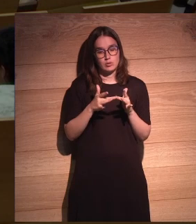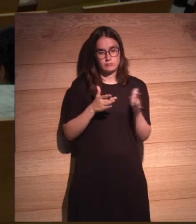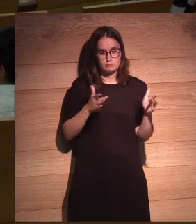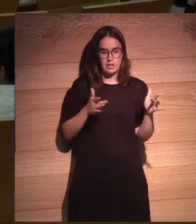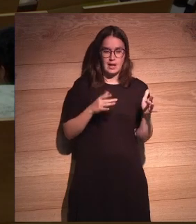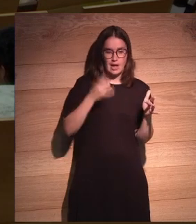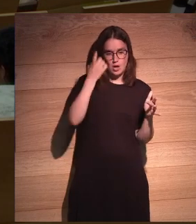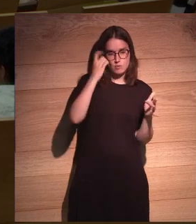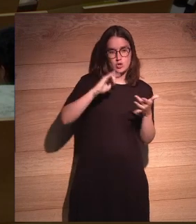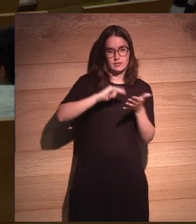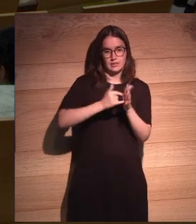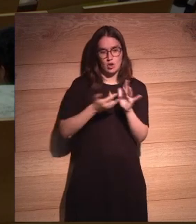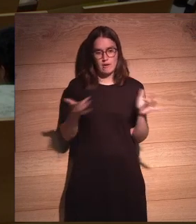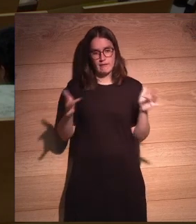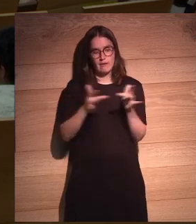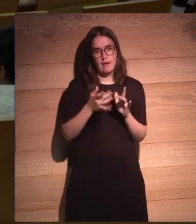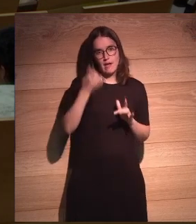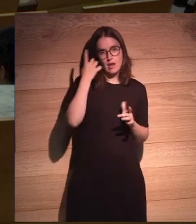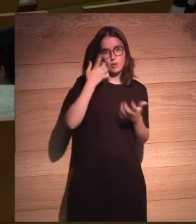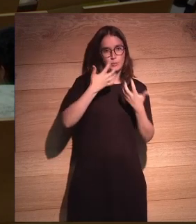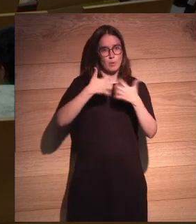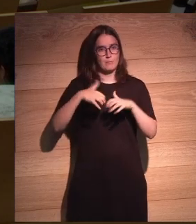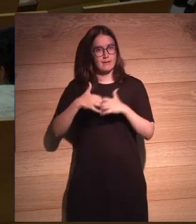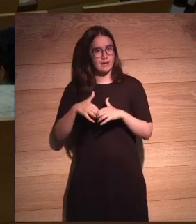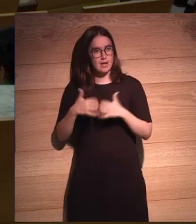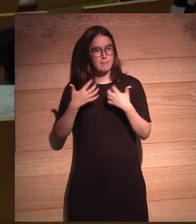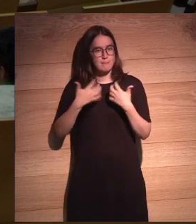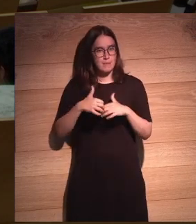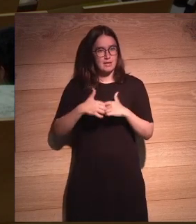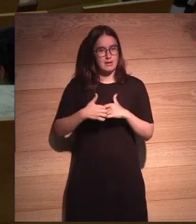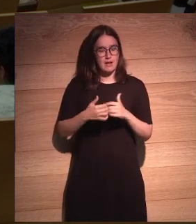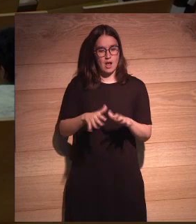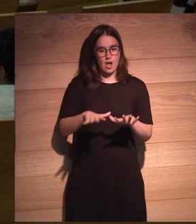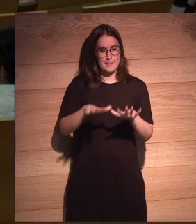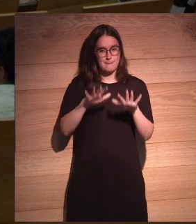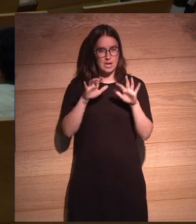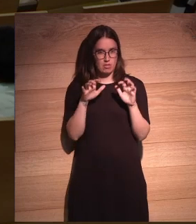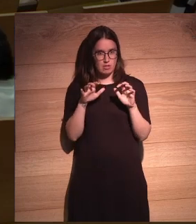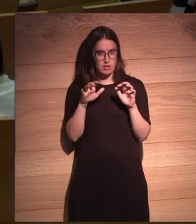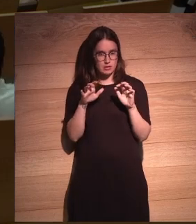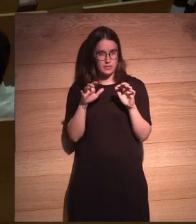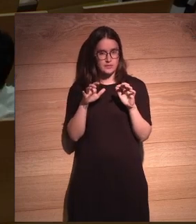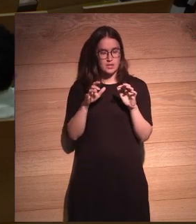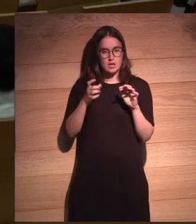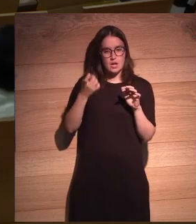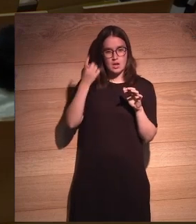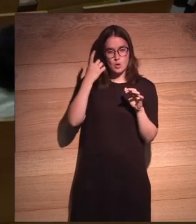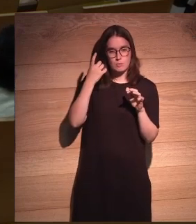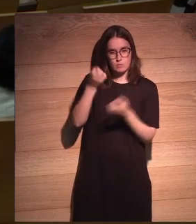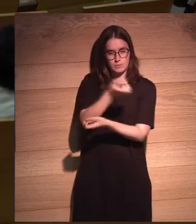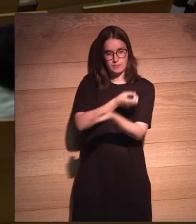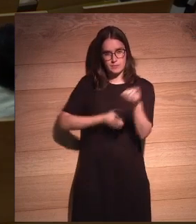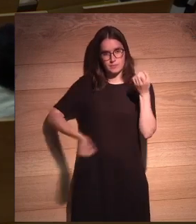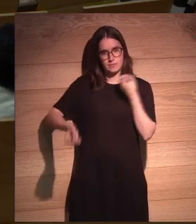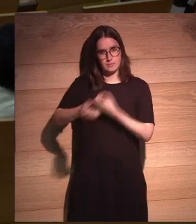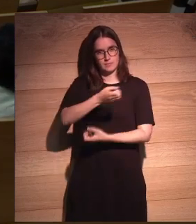bilateral, alumno-tecnología, alumno-máquina. Es la máquina la que aprende del alumno y el alumno el que